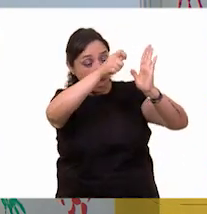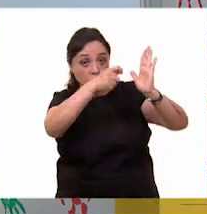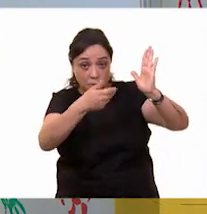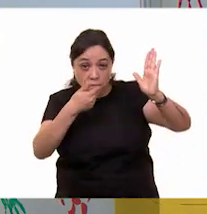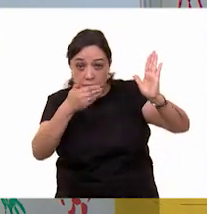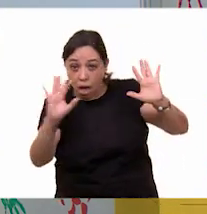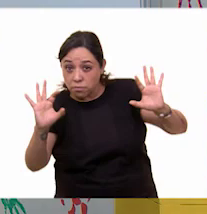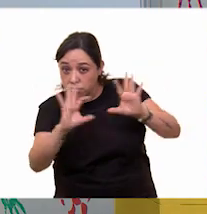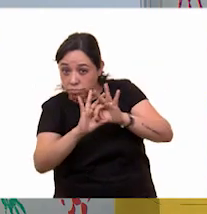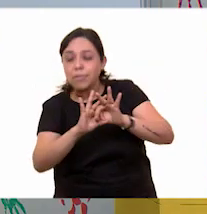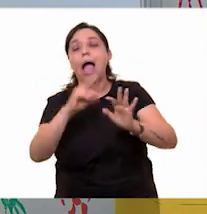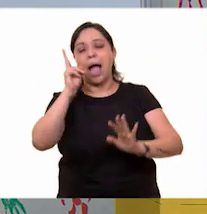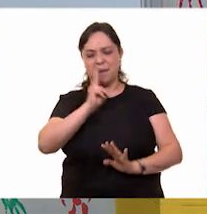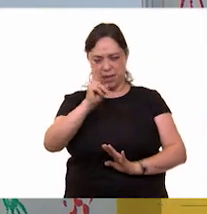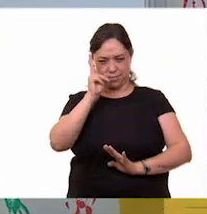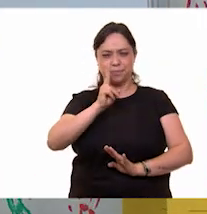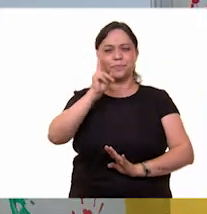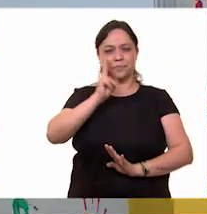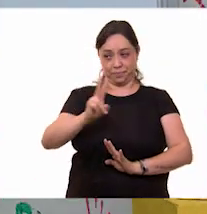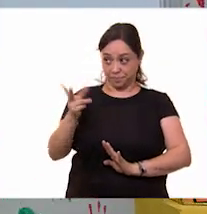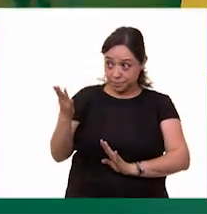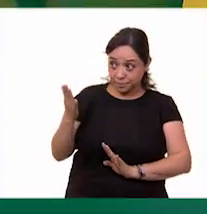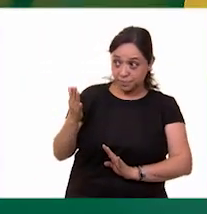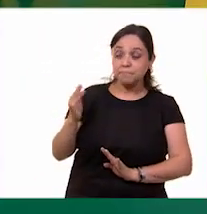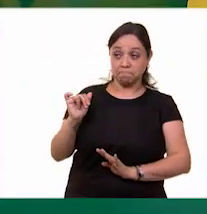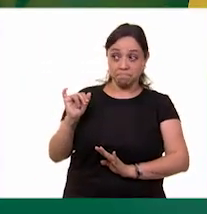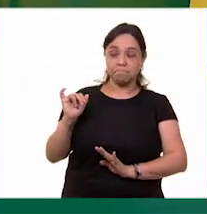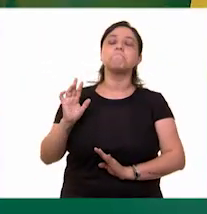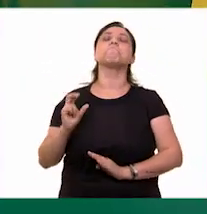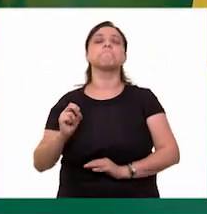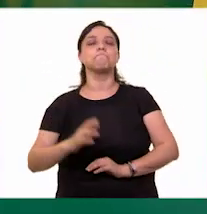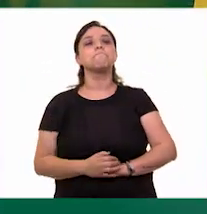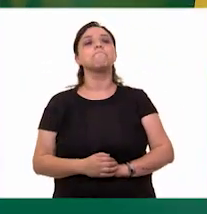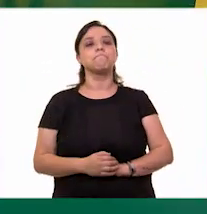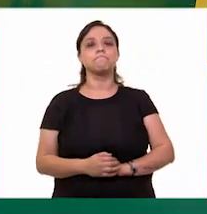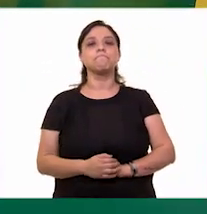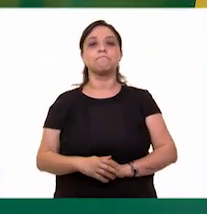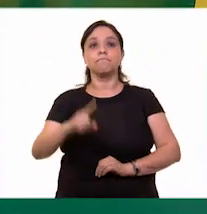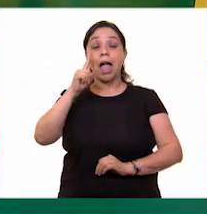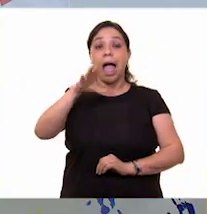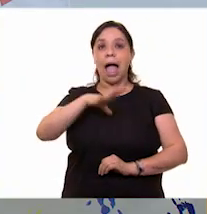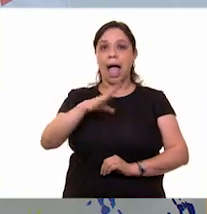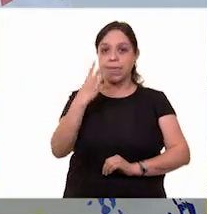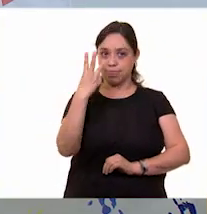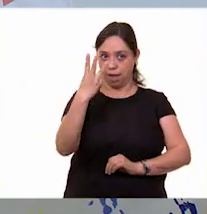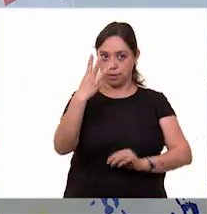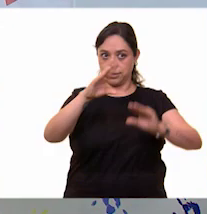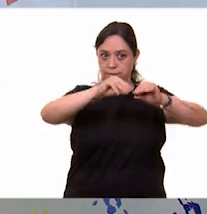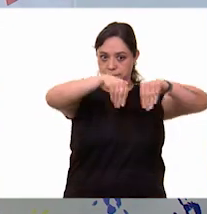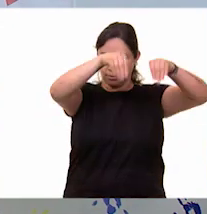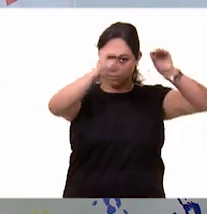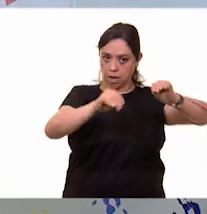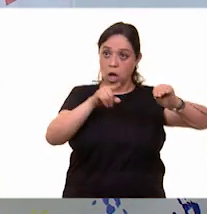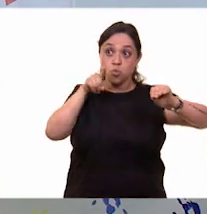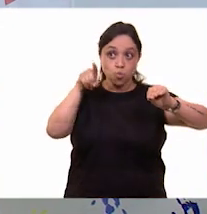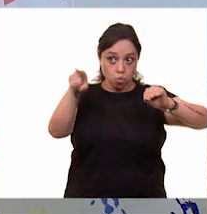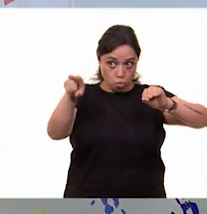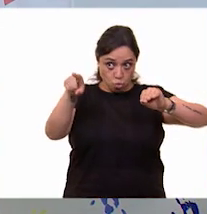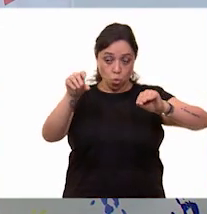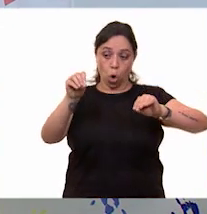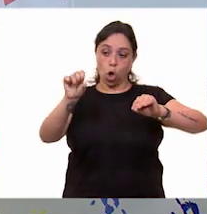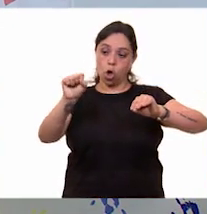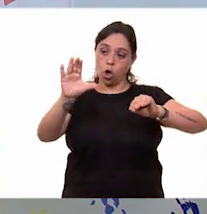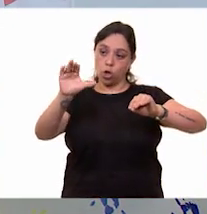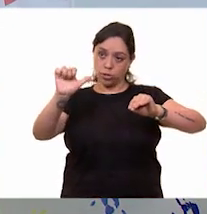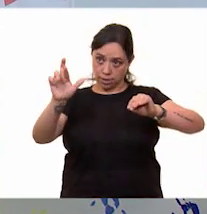entonces, es. Vamos a analizarlo, ¿te parece? Ok, de bien, acuerdo. Tenemos aquí entonces ya los tres manteles. El que tú hiciste, ajá,